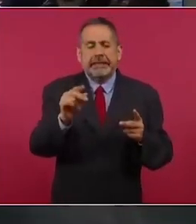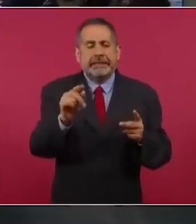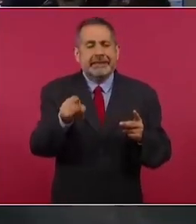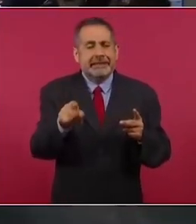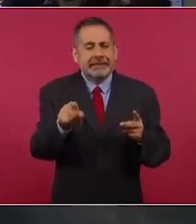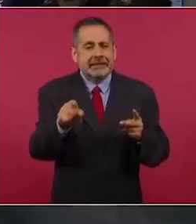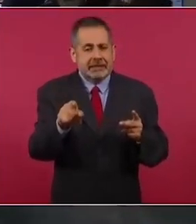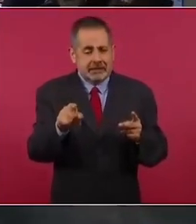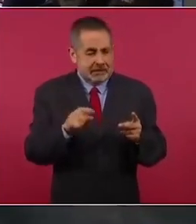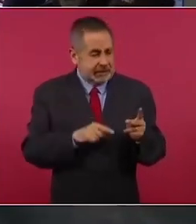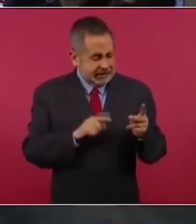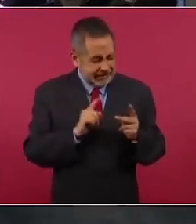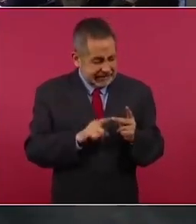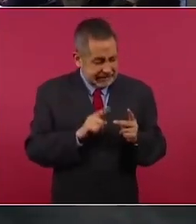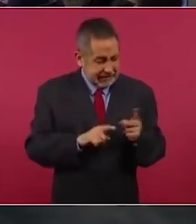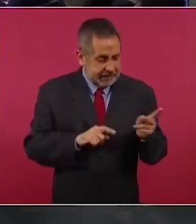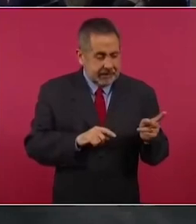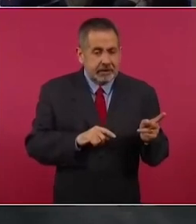la